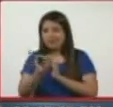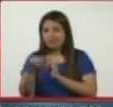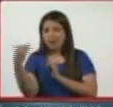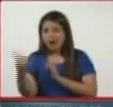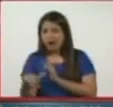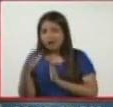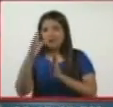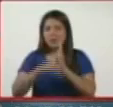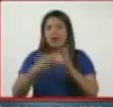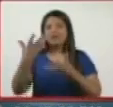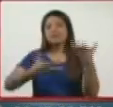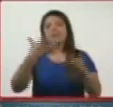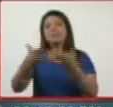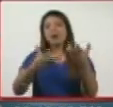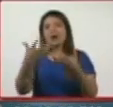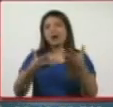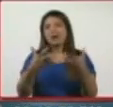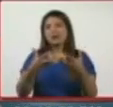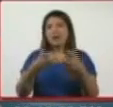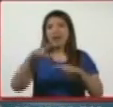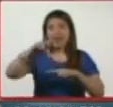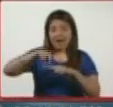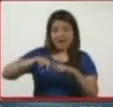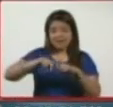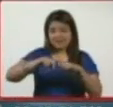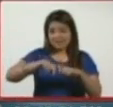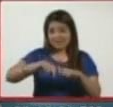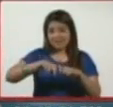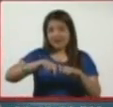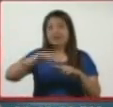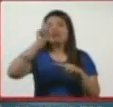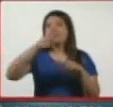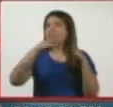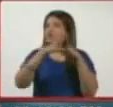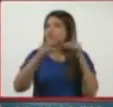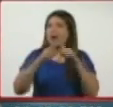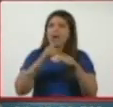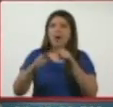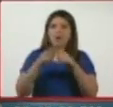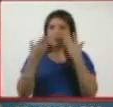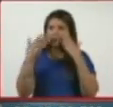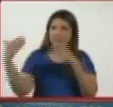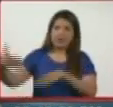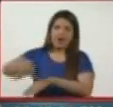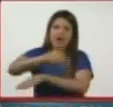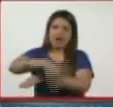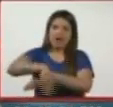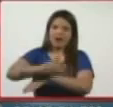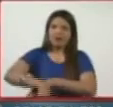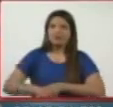para quemar tanto las sillas como el mobiliario en plena vía pública.